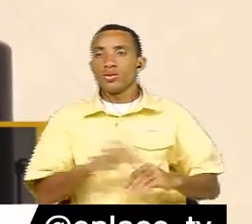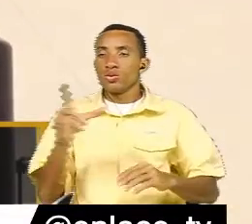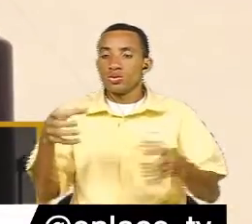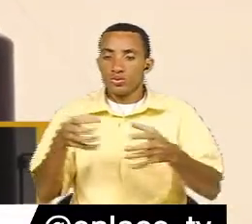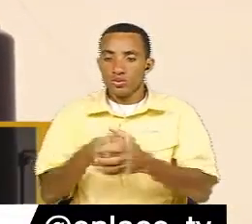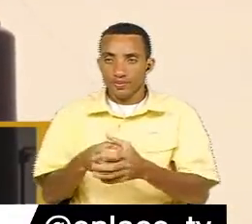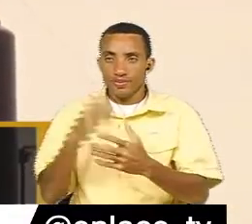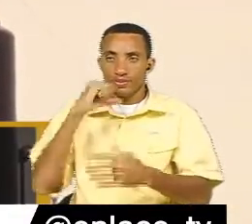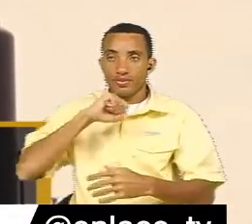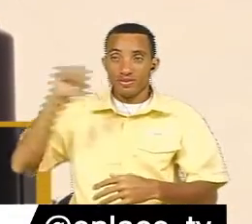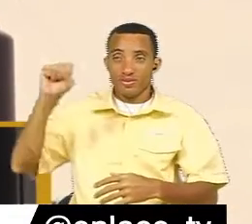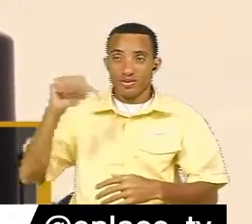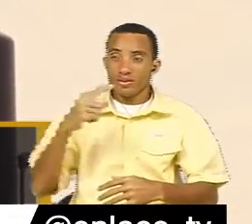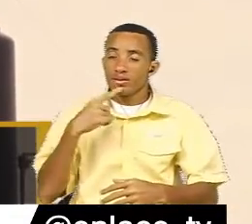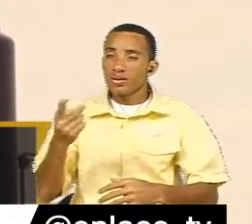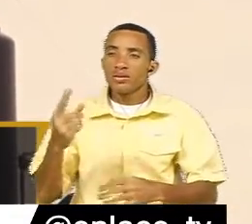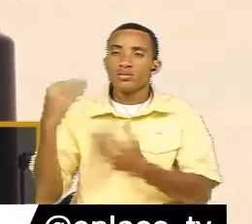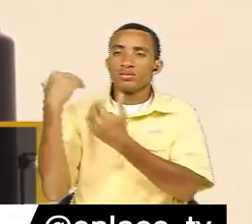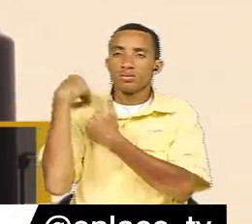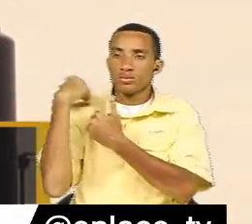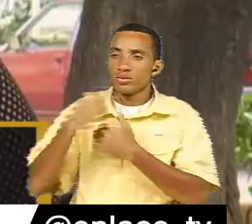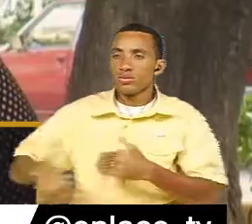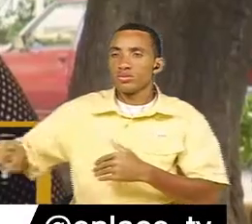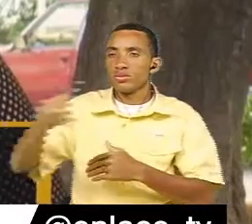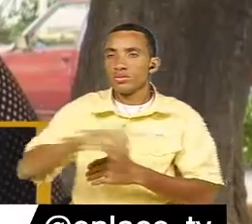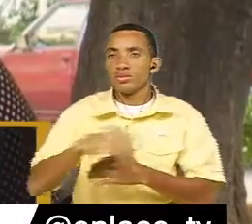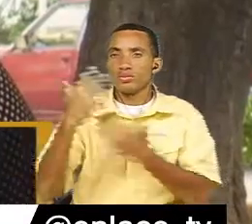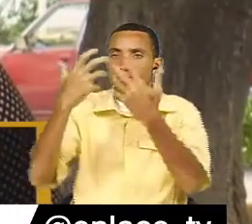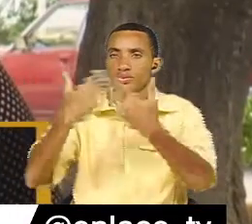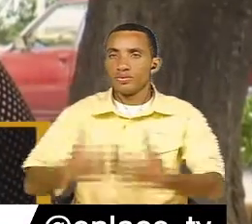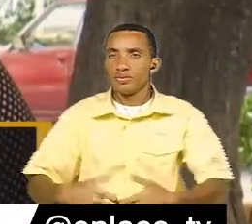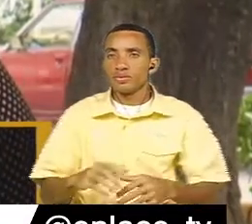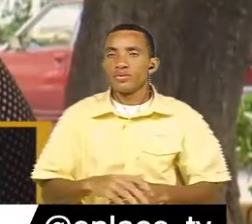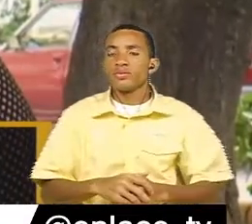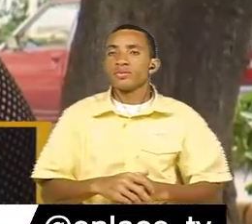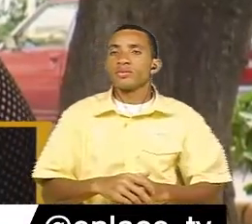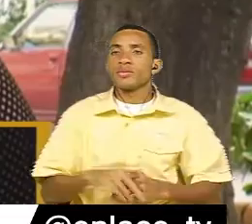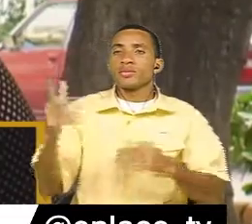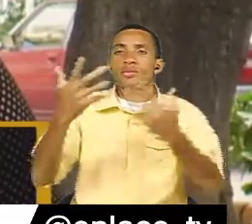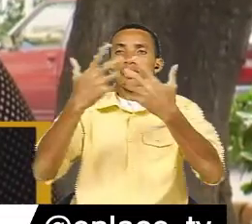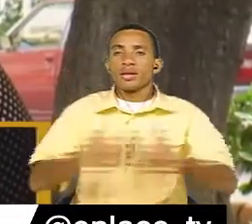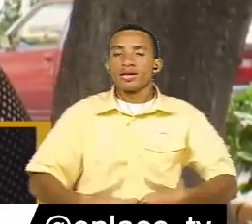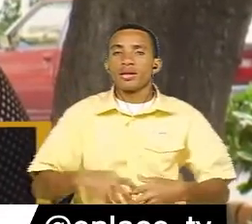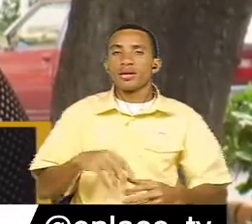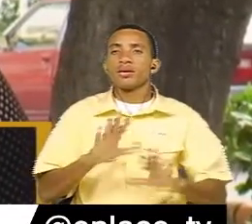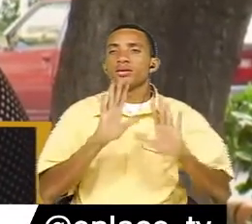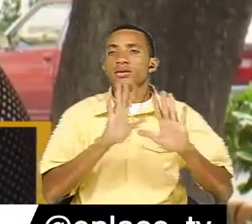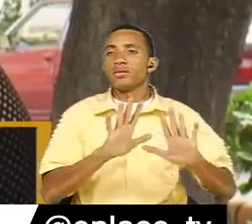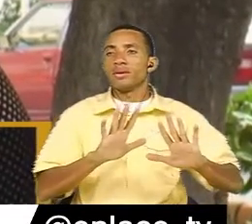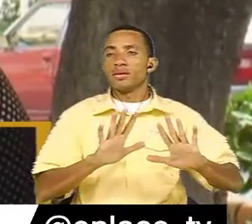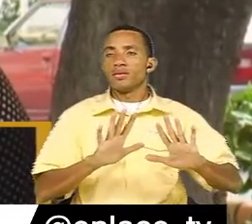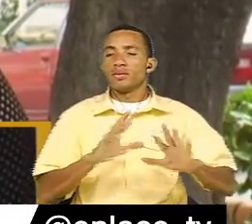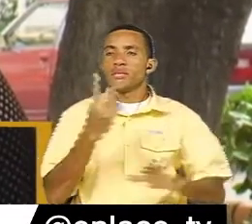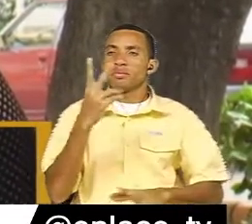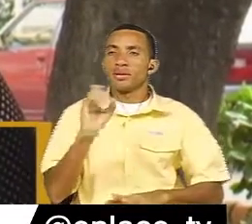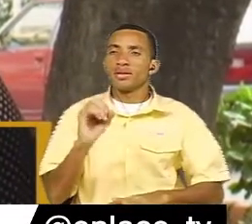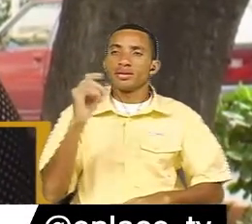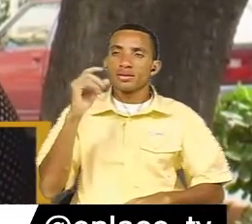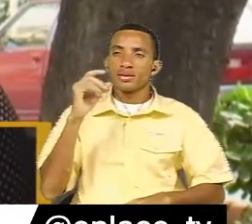dicha preocupación ante los responsables de la empresa. La planta lleva 20 días de parálisis, no estamos